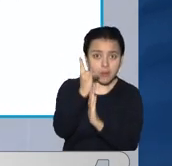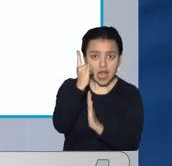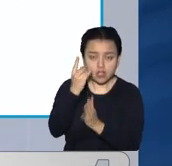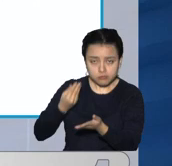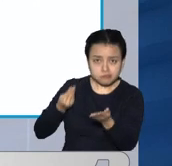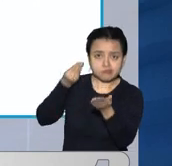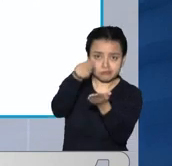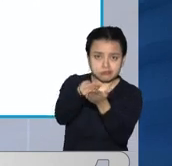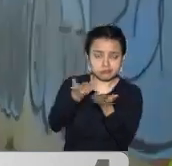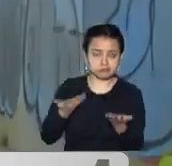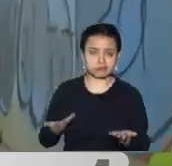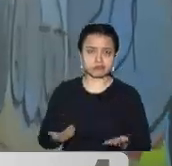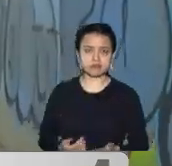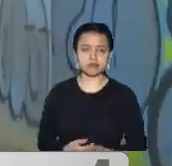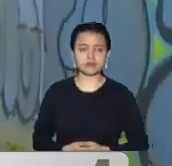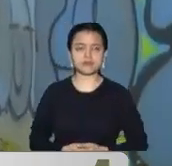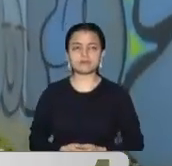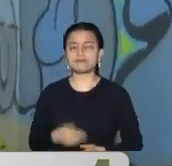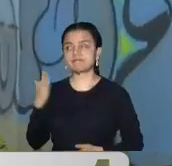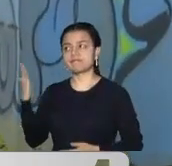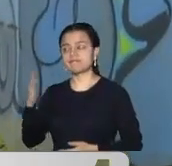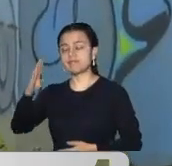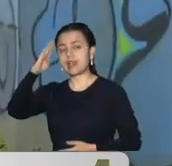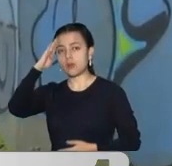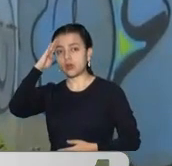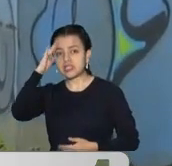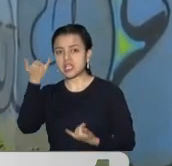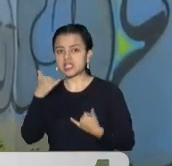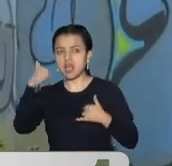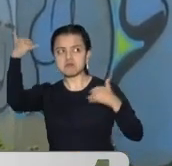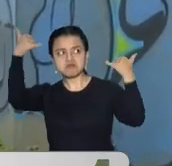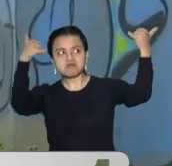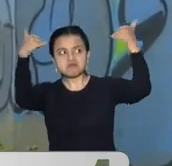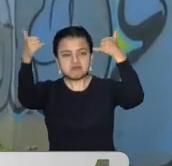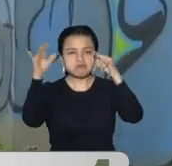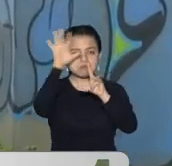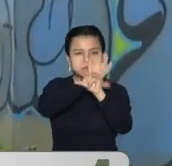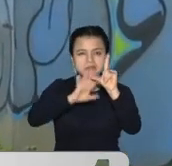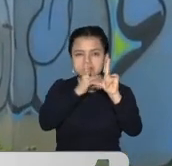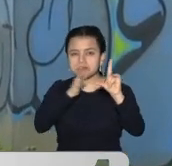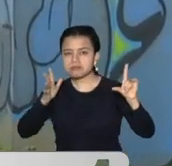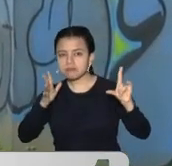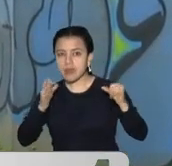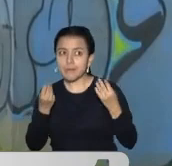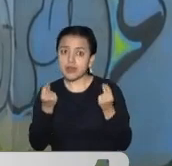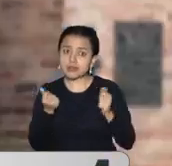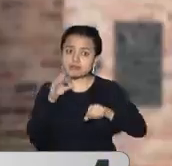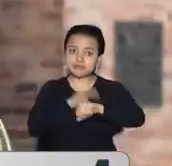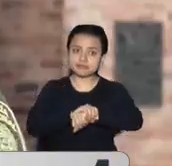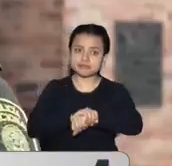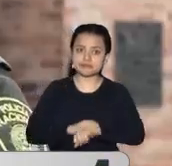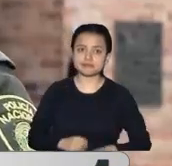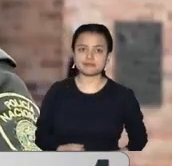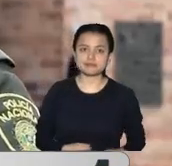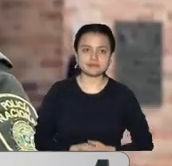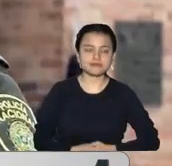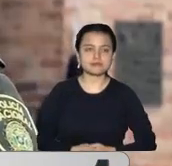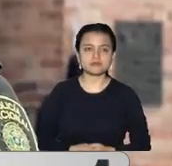que cometieron el crimen. La policía tiene en su poder algunos videos de cámaras de seguridad para dar con estos sujetos.